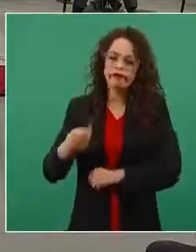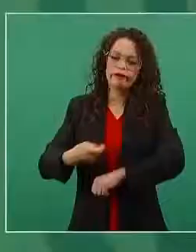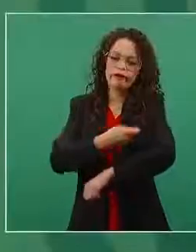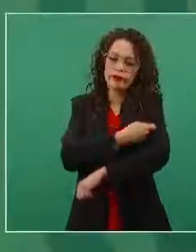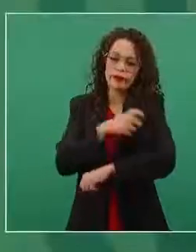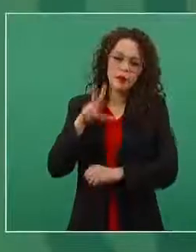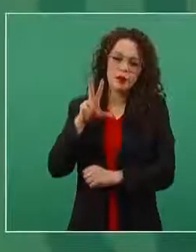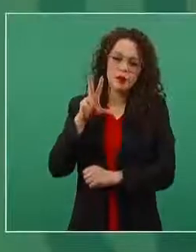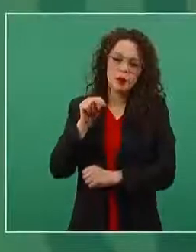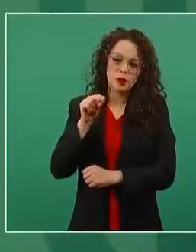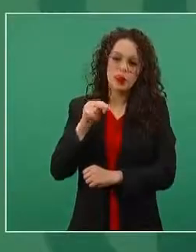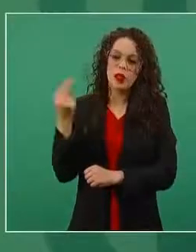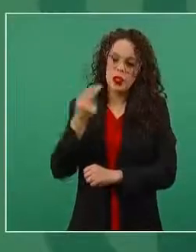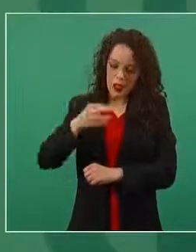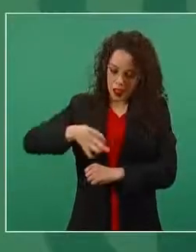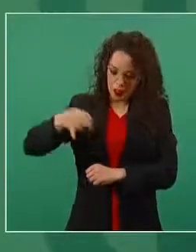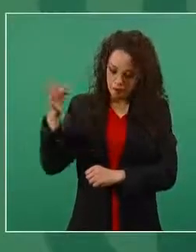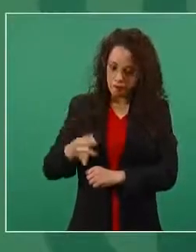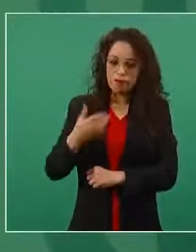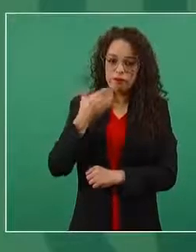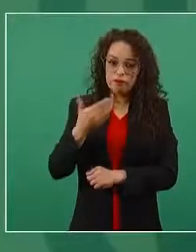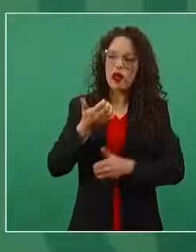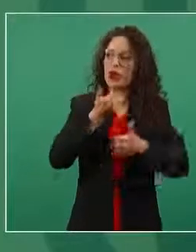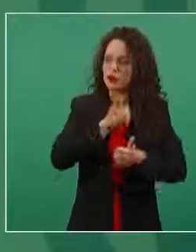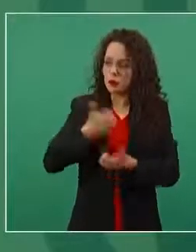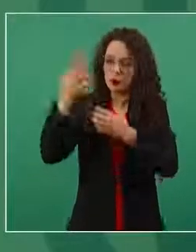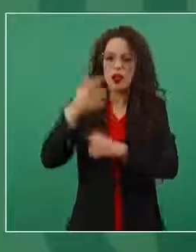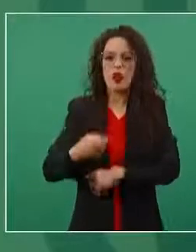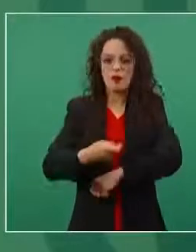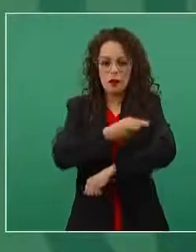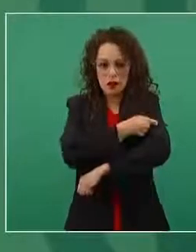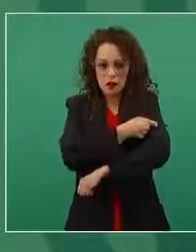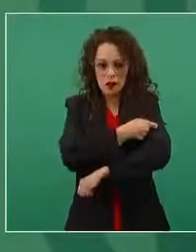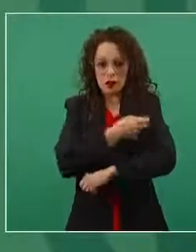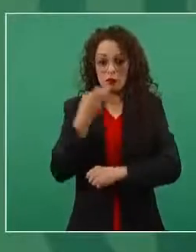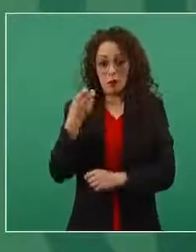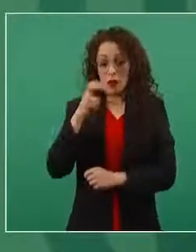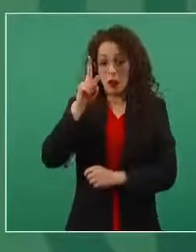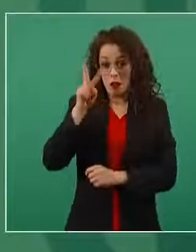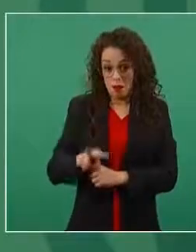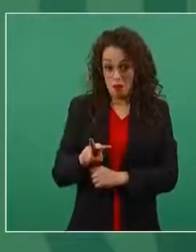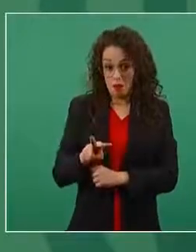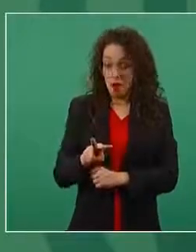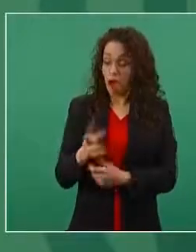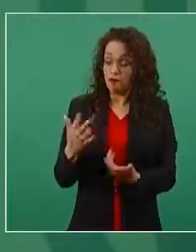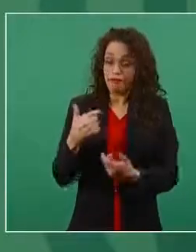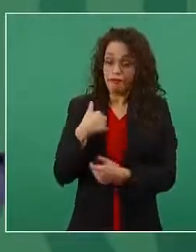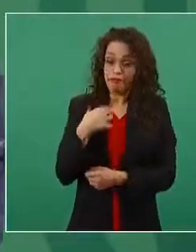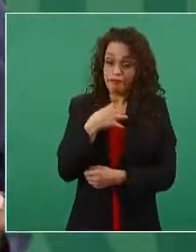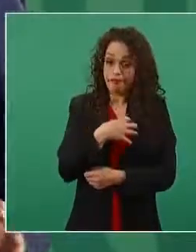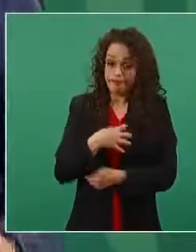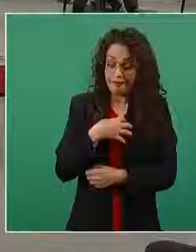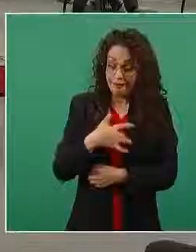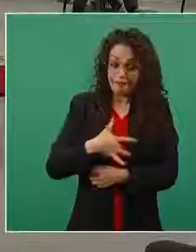vacunas efectivas. Realmente nos gustó mucho